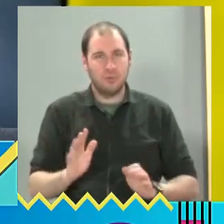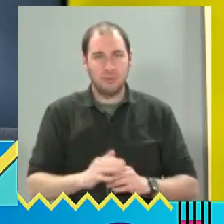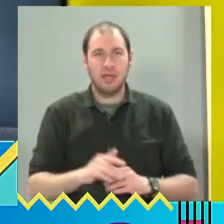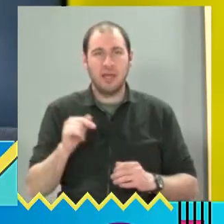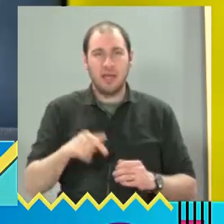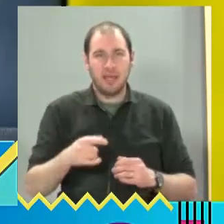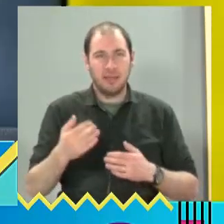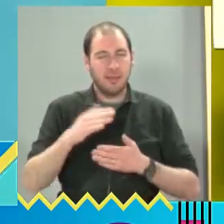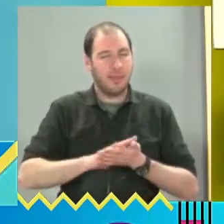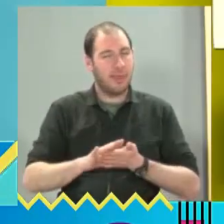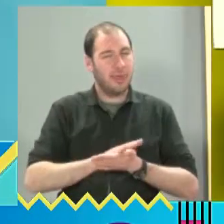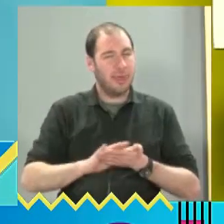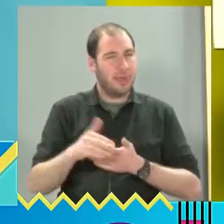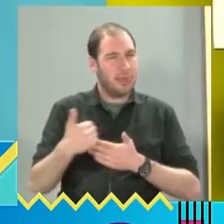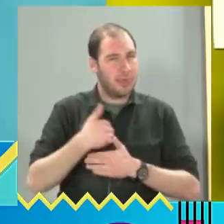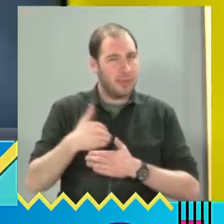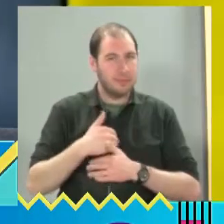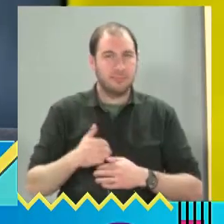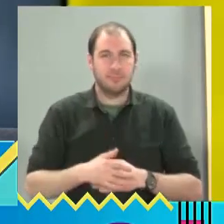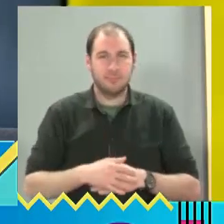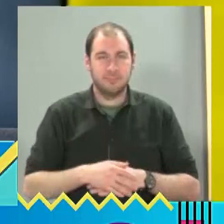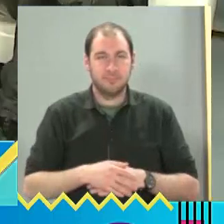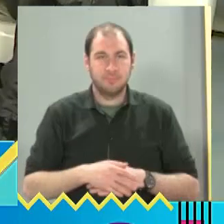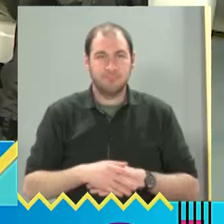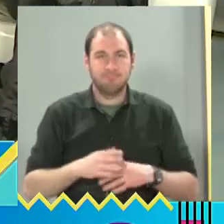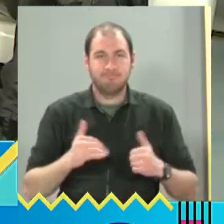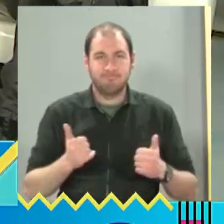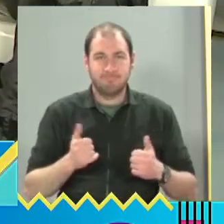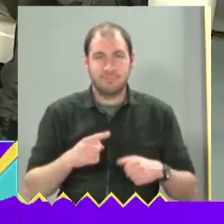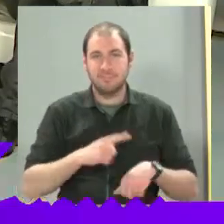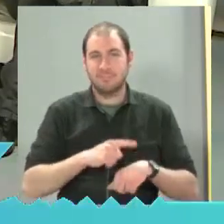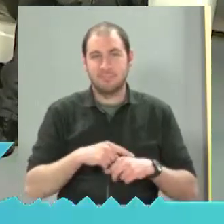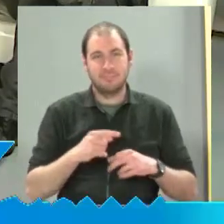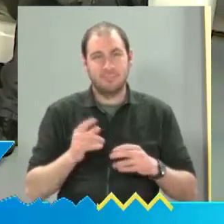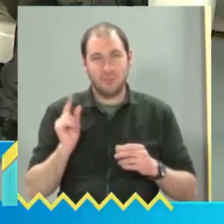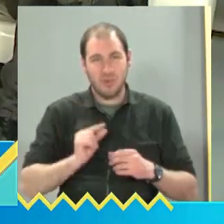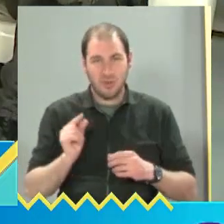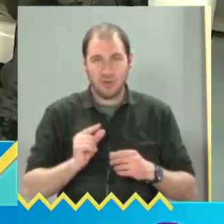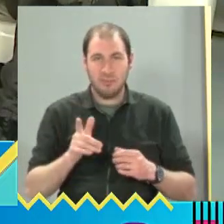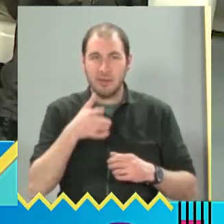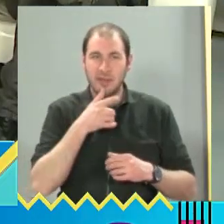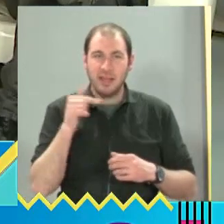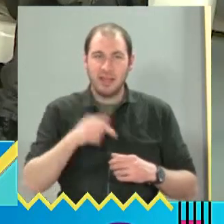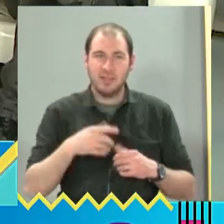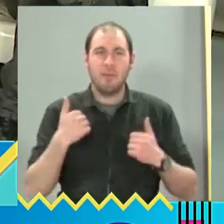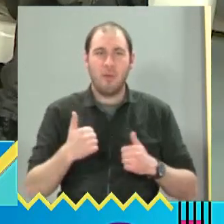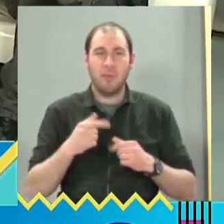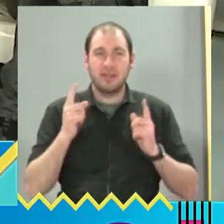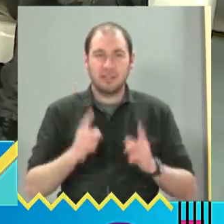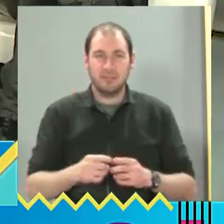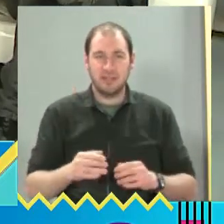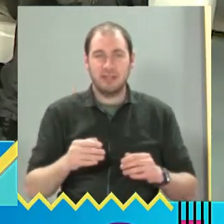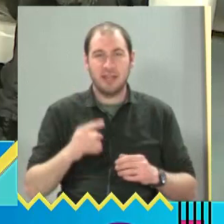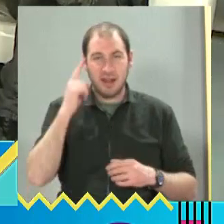esto me están induciendo a esto, me están induciendo a aquello. Bien, bueno, no nos queda mucho más tiempo, me parece que está bueno también